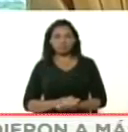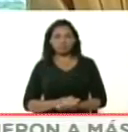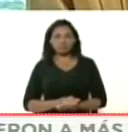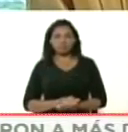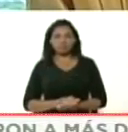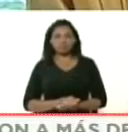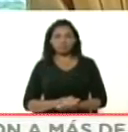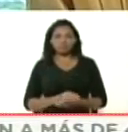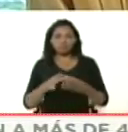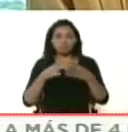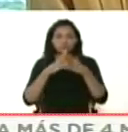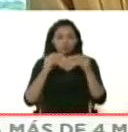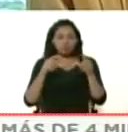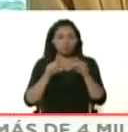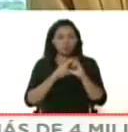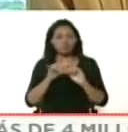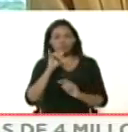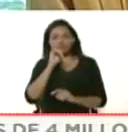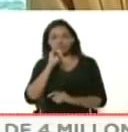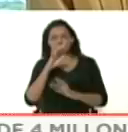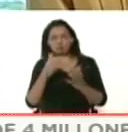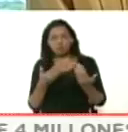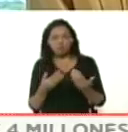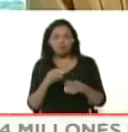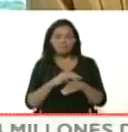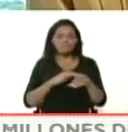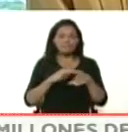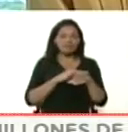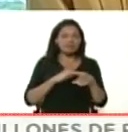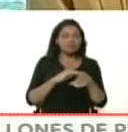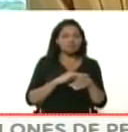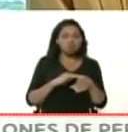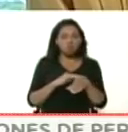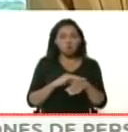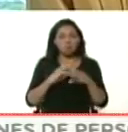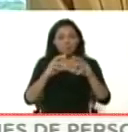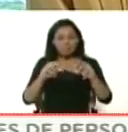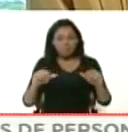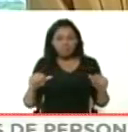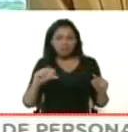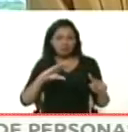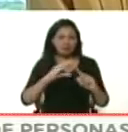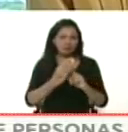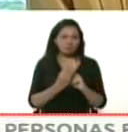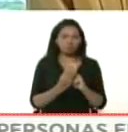todo eso me informaba, me mantiene bien informado el ministro Castro Soteldo.